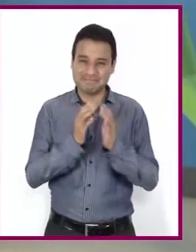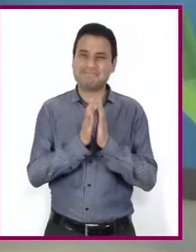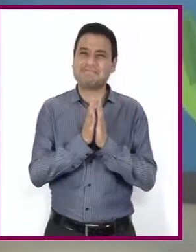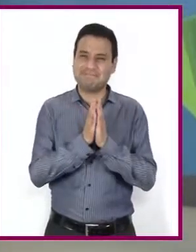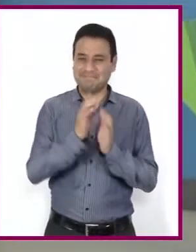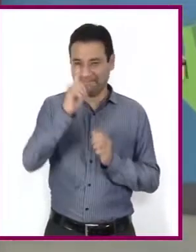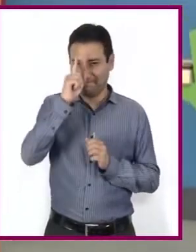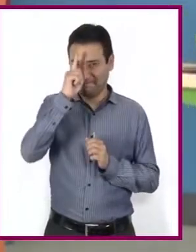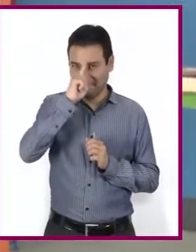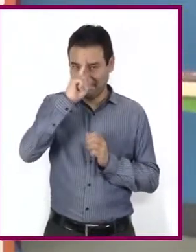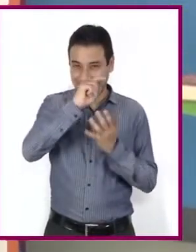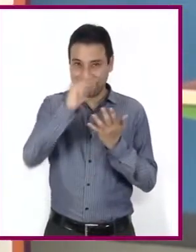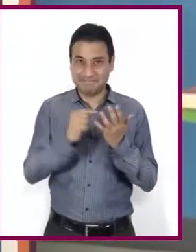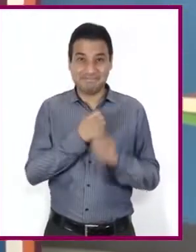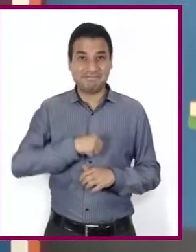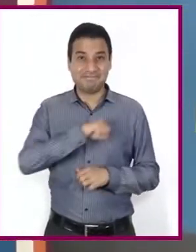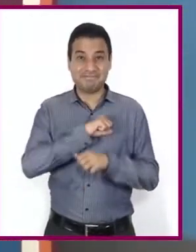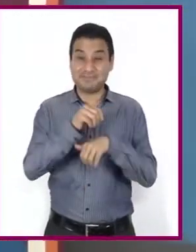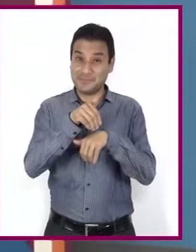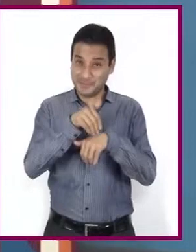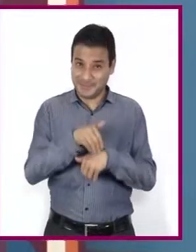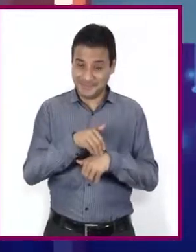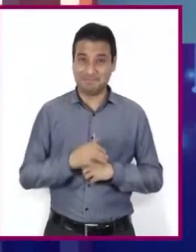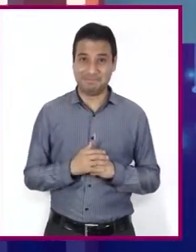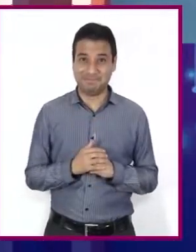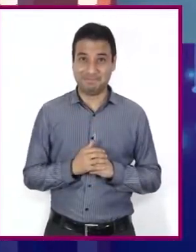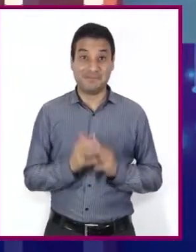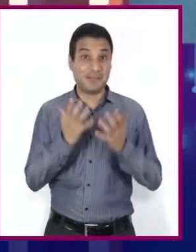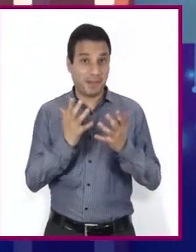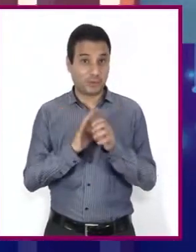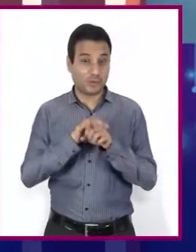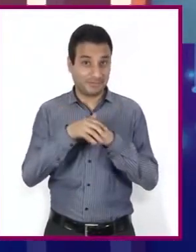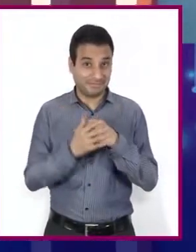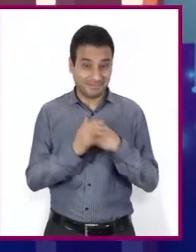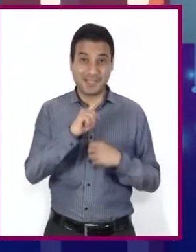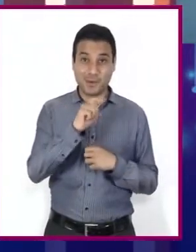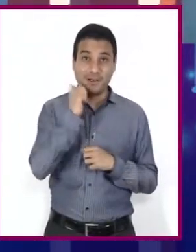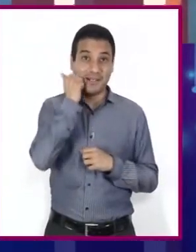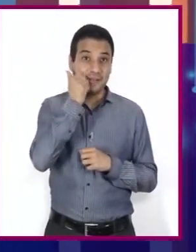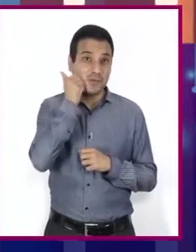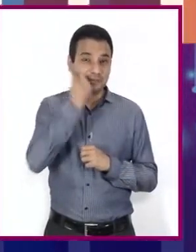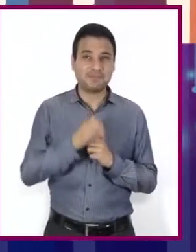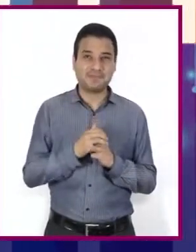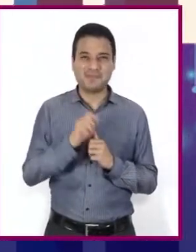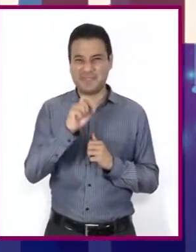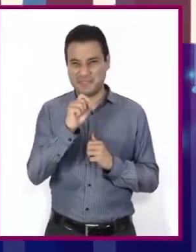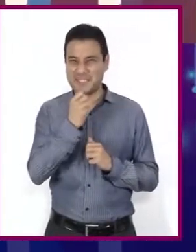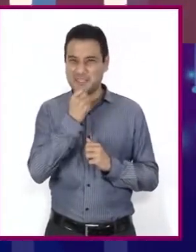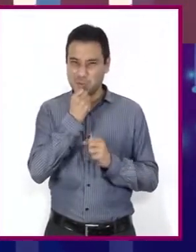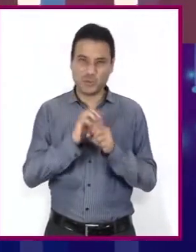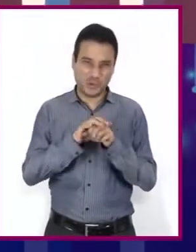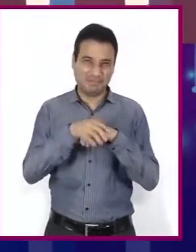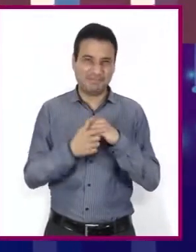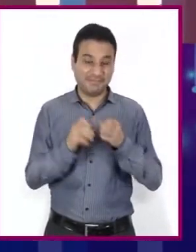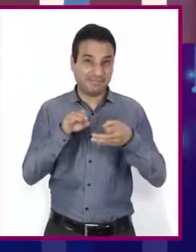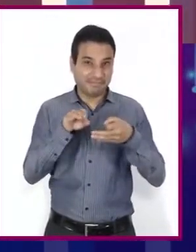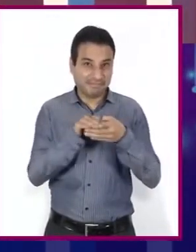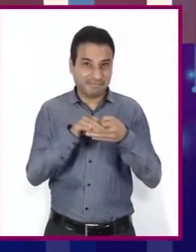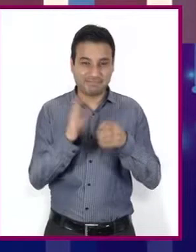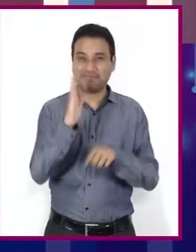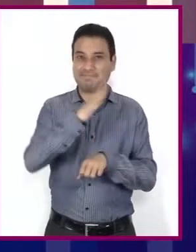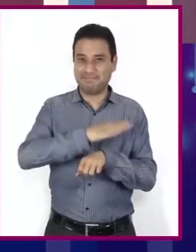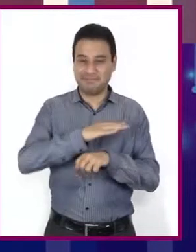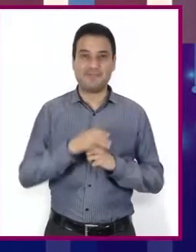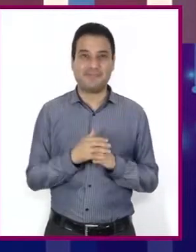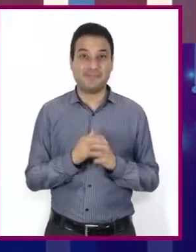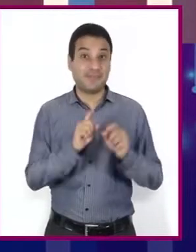sigamos practicando las medidas de prevención. El lavado de manos con agua y jabón por lo menos durante 20 segundos varias veces al día,